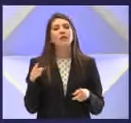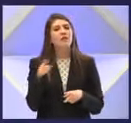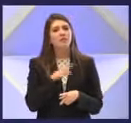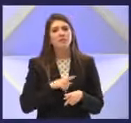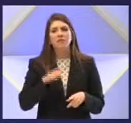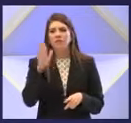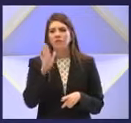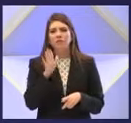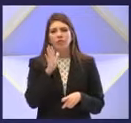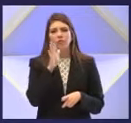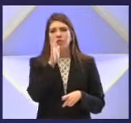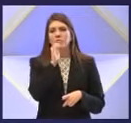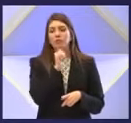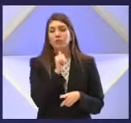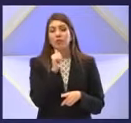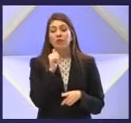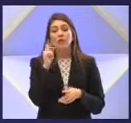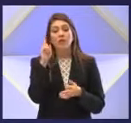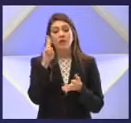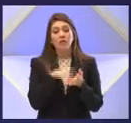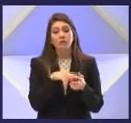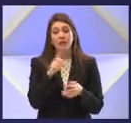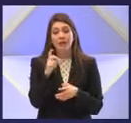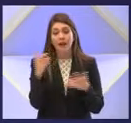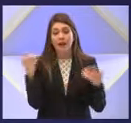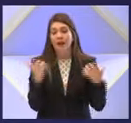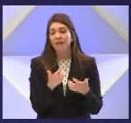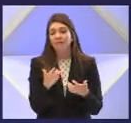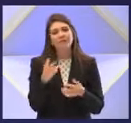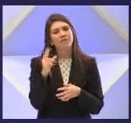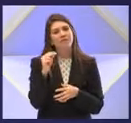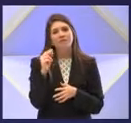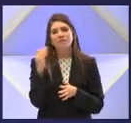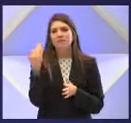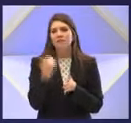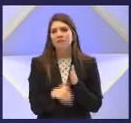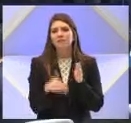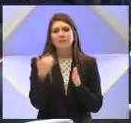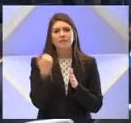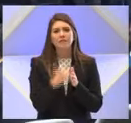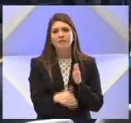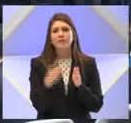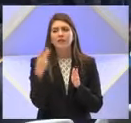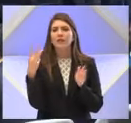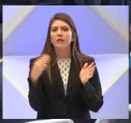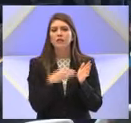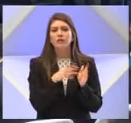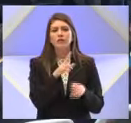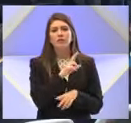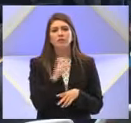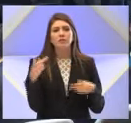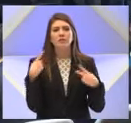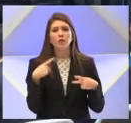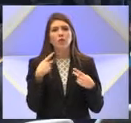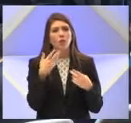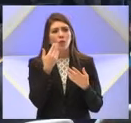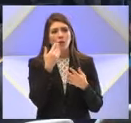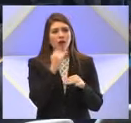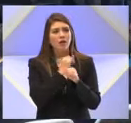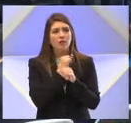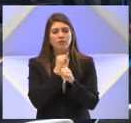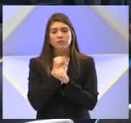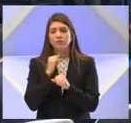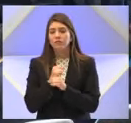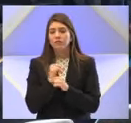lograr para 2030 porque aún hay 3.800 millones de personas no conectadas al internet